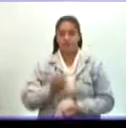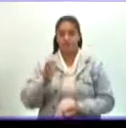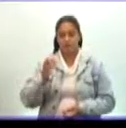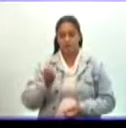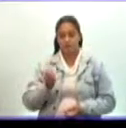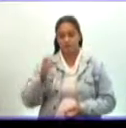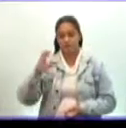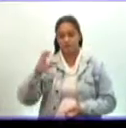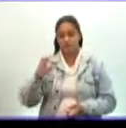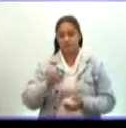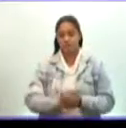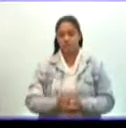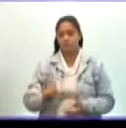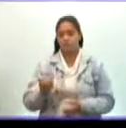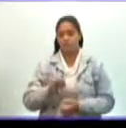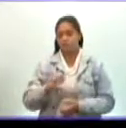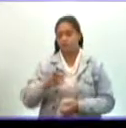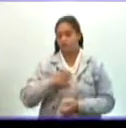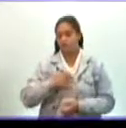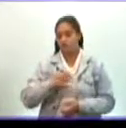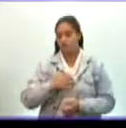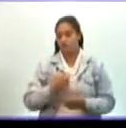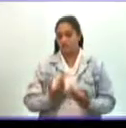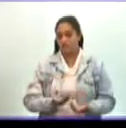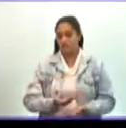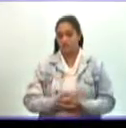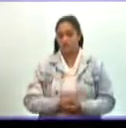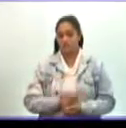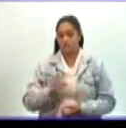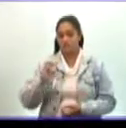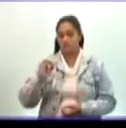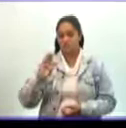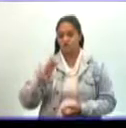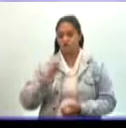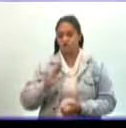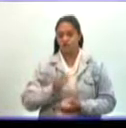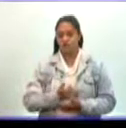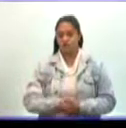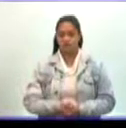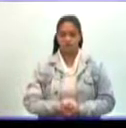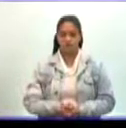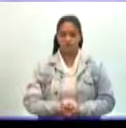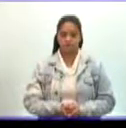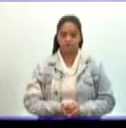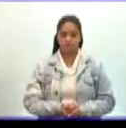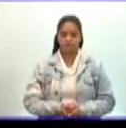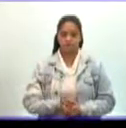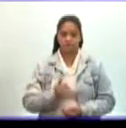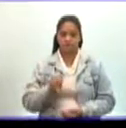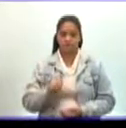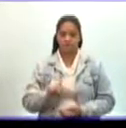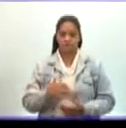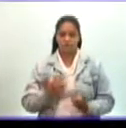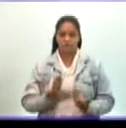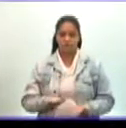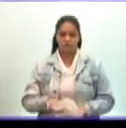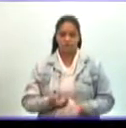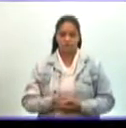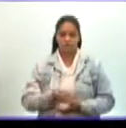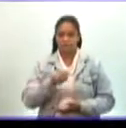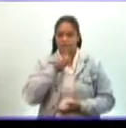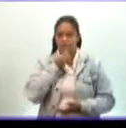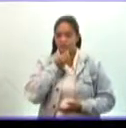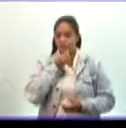También tenemos entonces el segmento OB y para poder